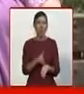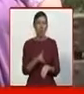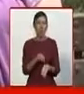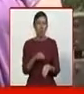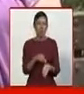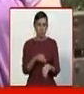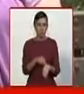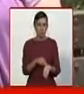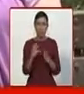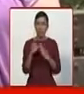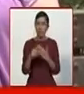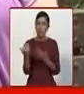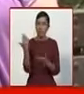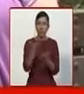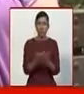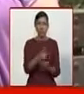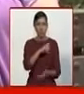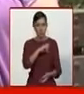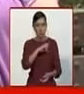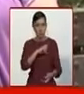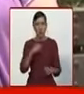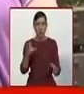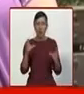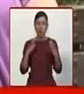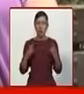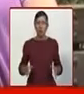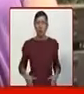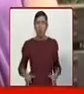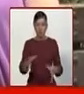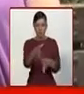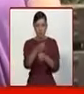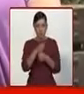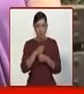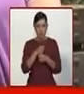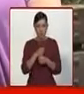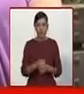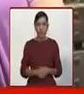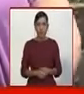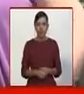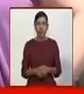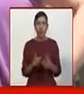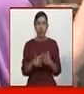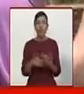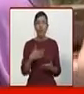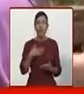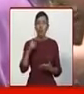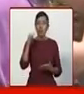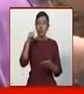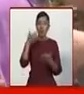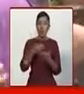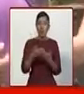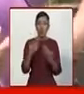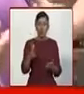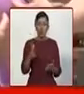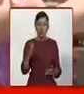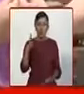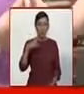Llegó la policía, hicieron el levantamiento de cadáver. Y mi hija, que estaba con las